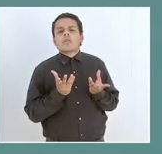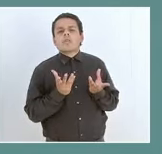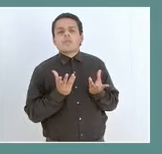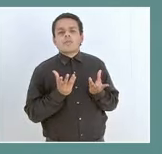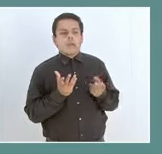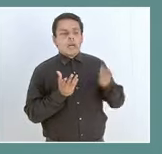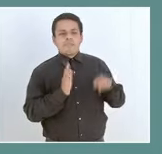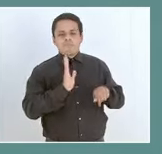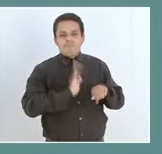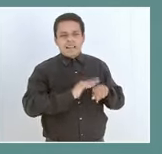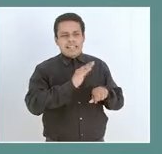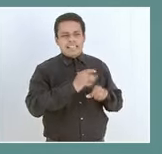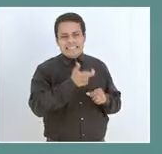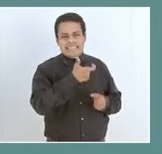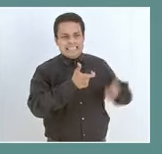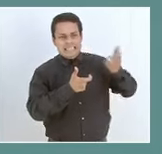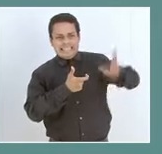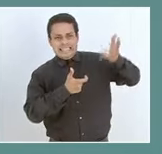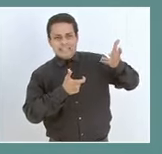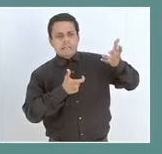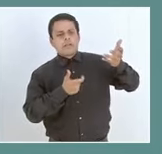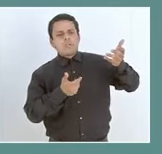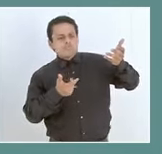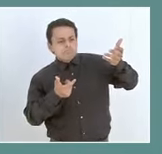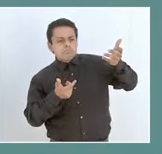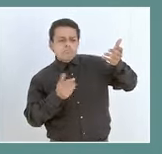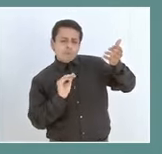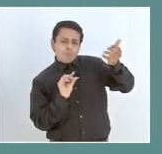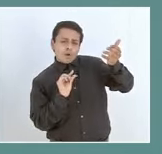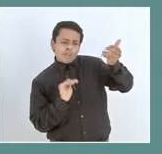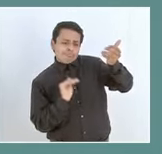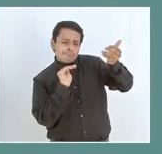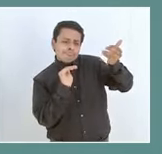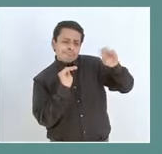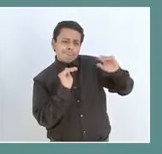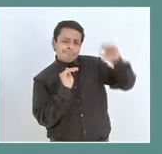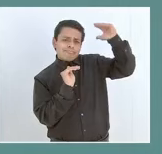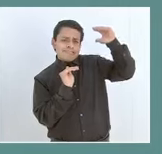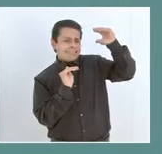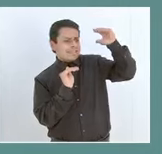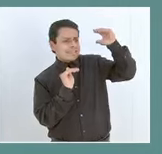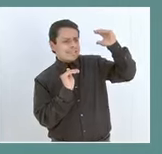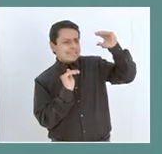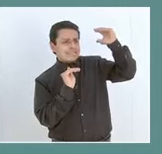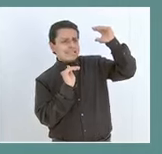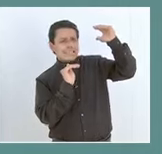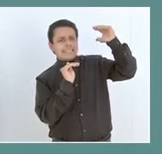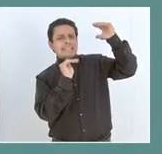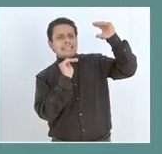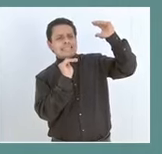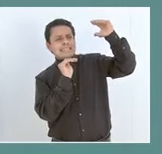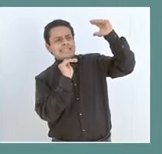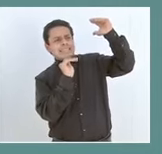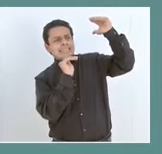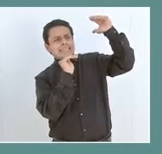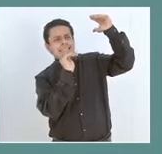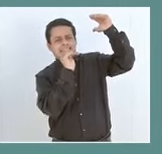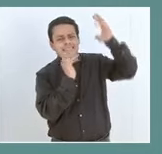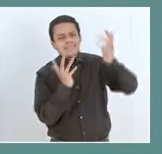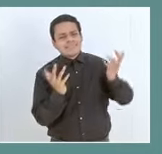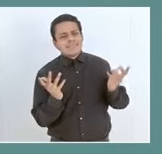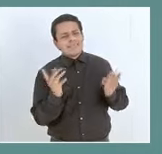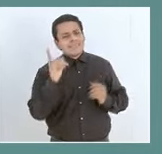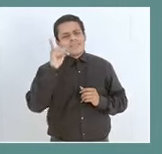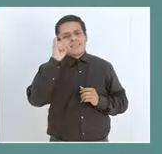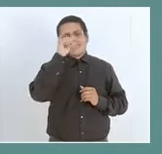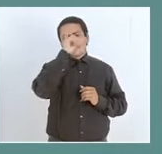inflación. Por eso se fue rezagando el poder adquisitivo, el poder de